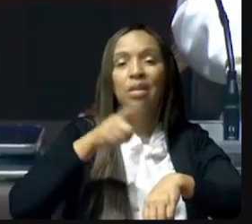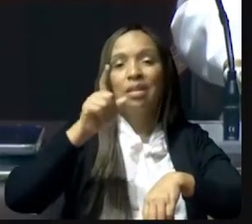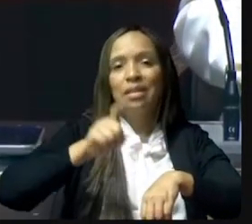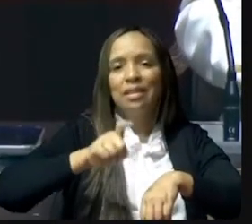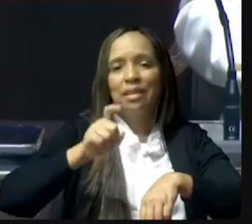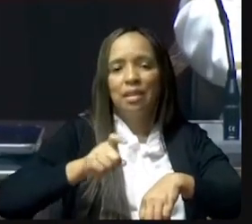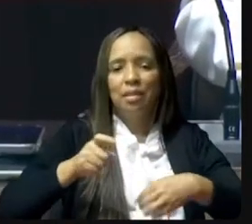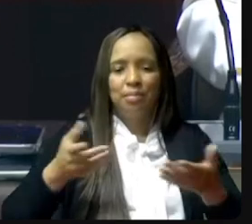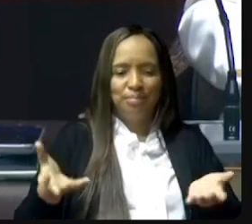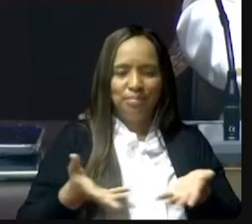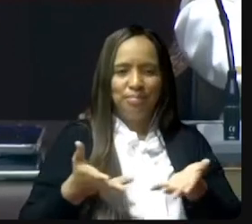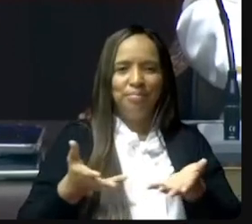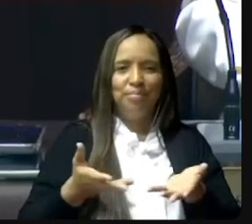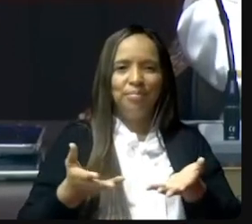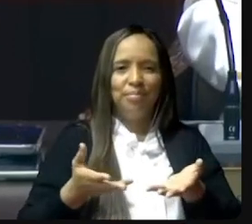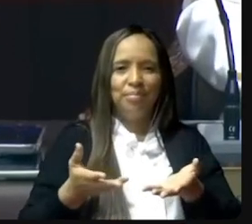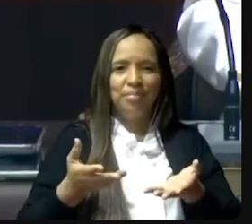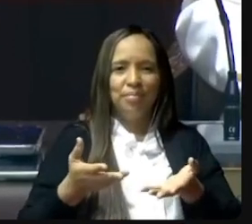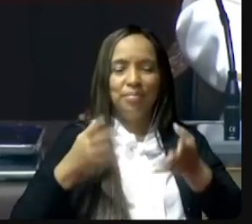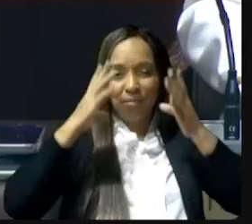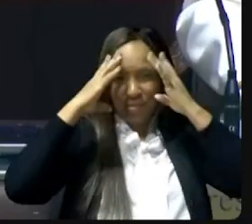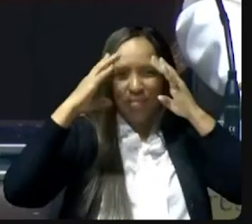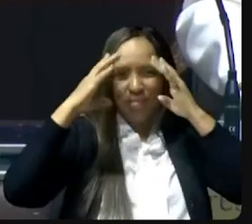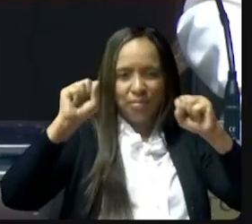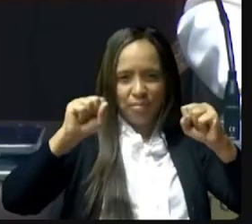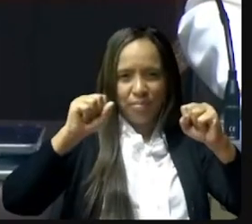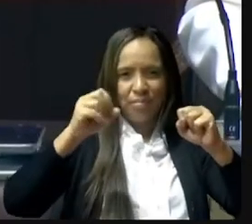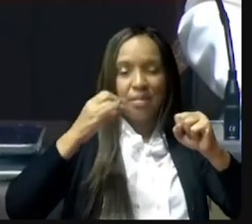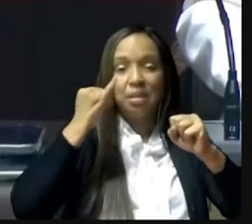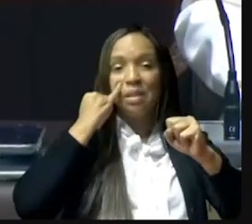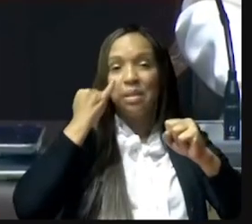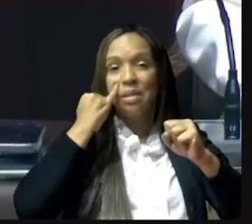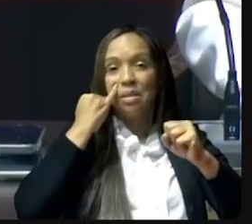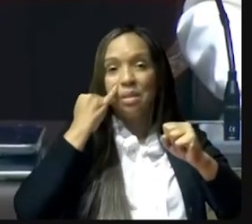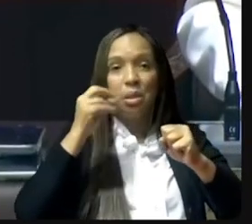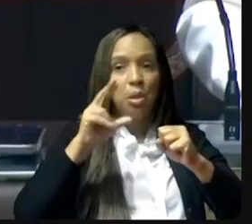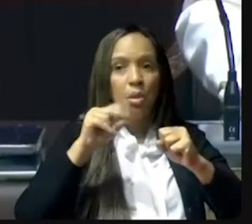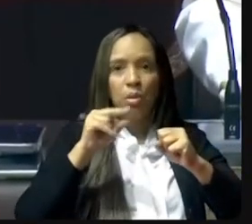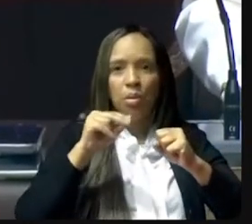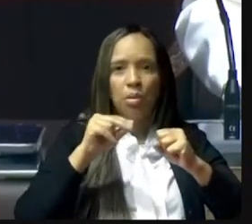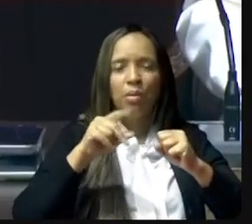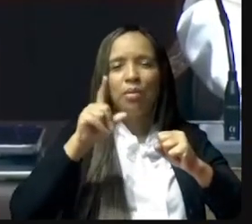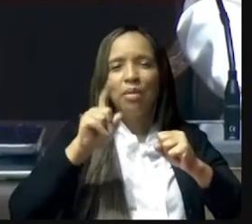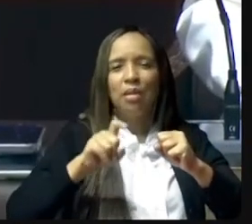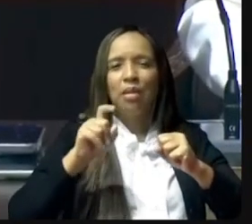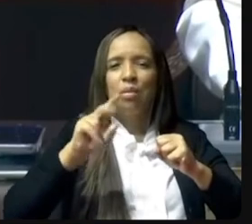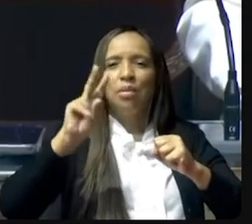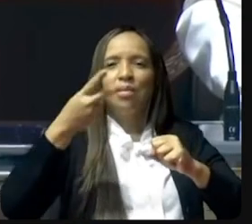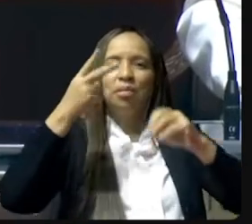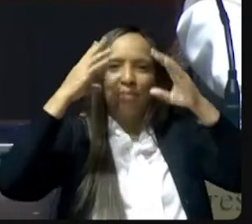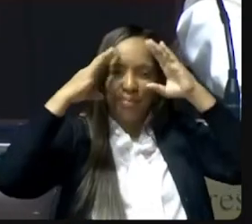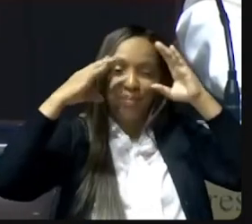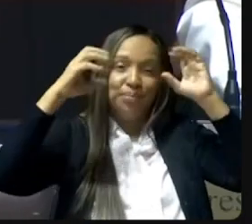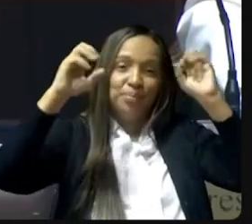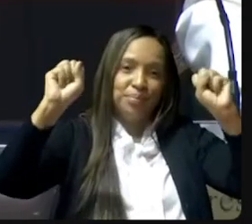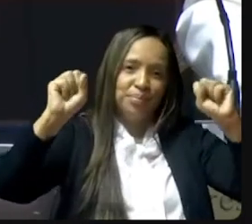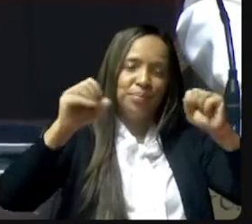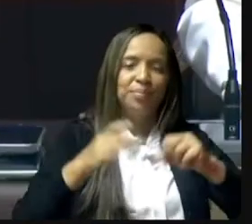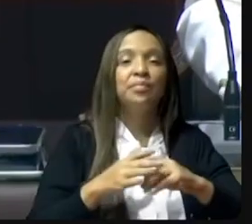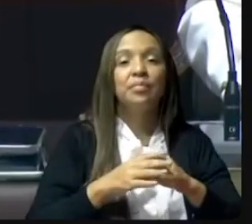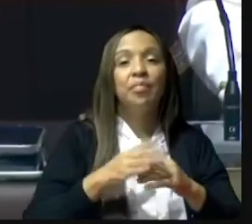vicepresidenta y si ella no está Entonces siempre nosotros nos encargaremos de coordinar con el diputado de